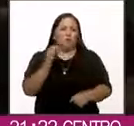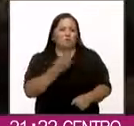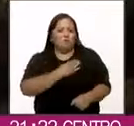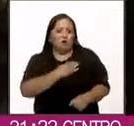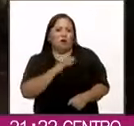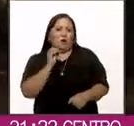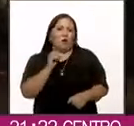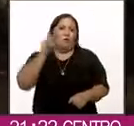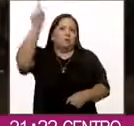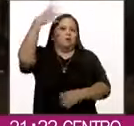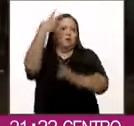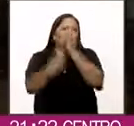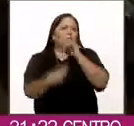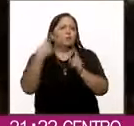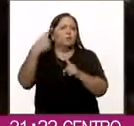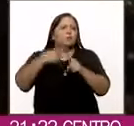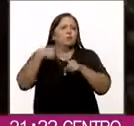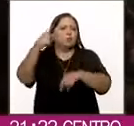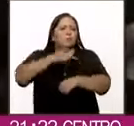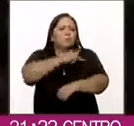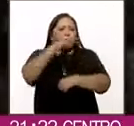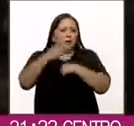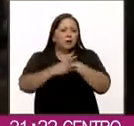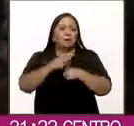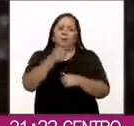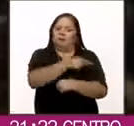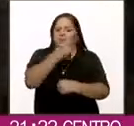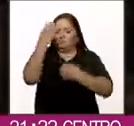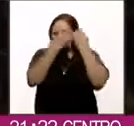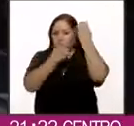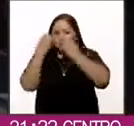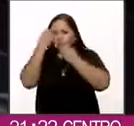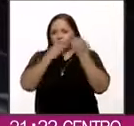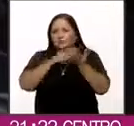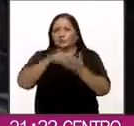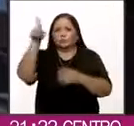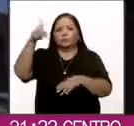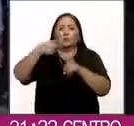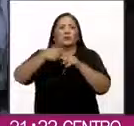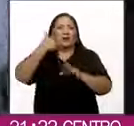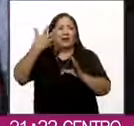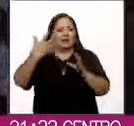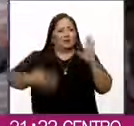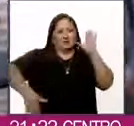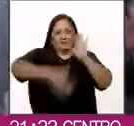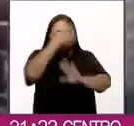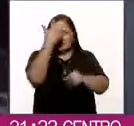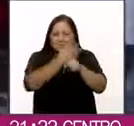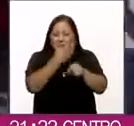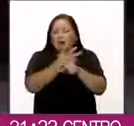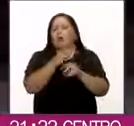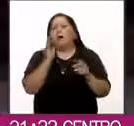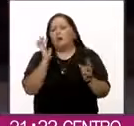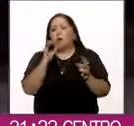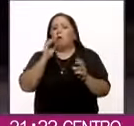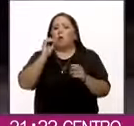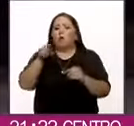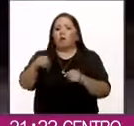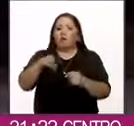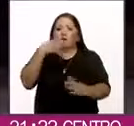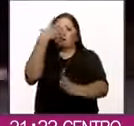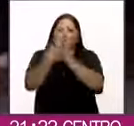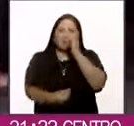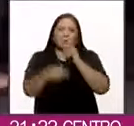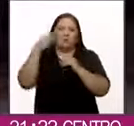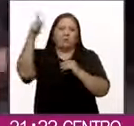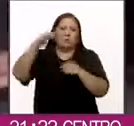en su país de origen. Y si ese es el caso, y así lo evalúa el propio oficial de elegibilidad, aún así entonces se le brinda el